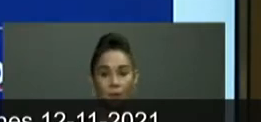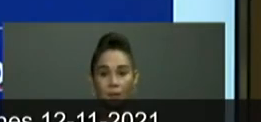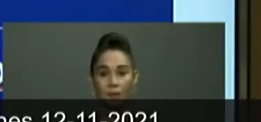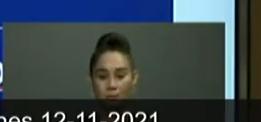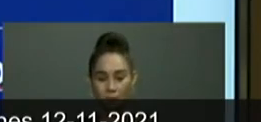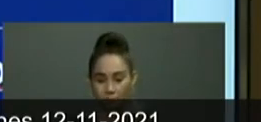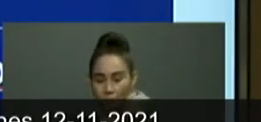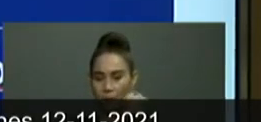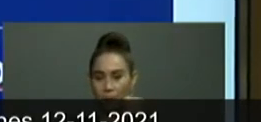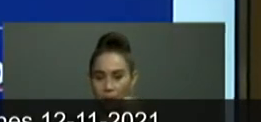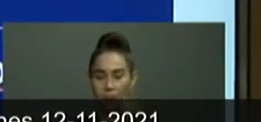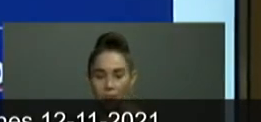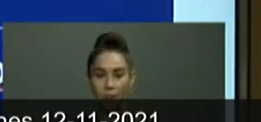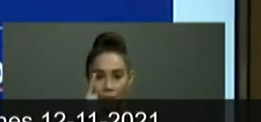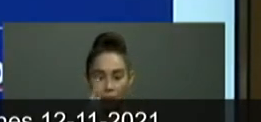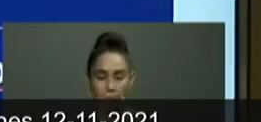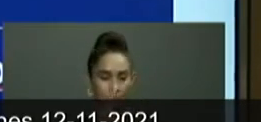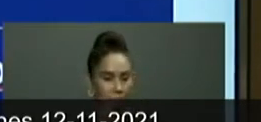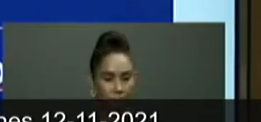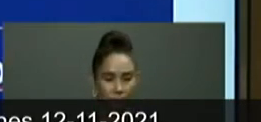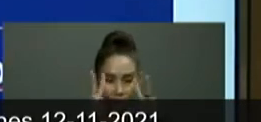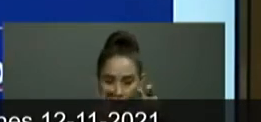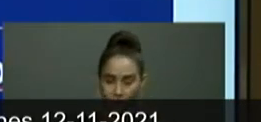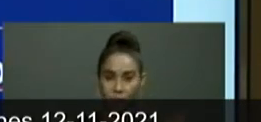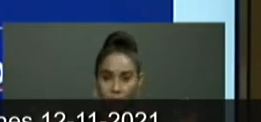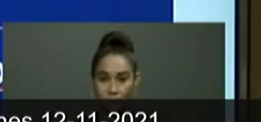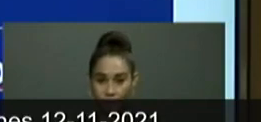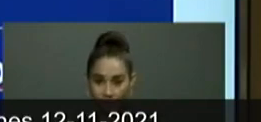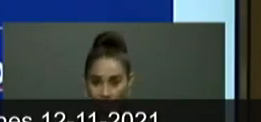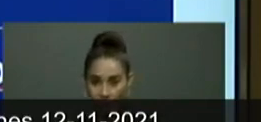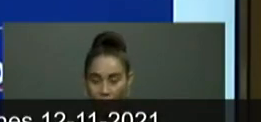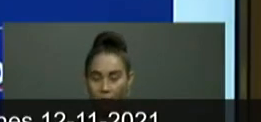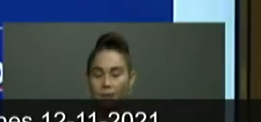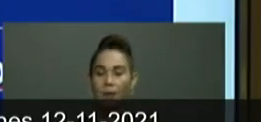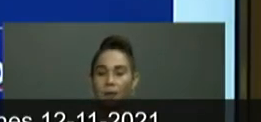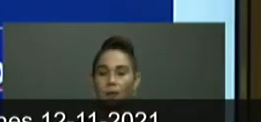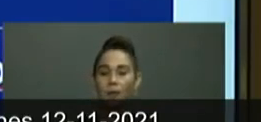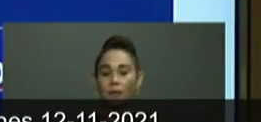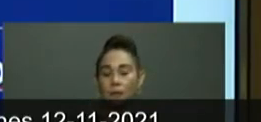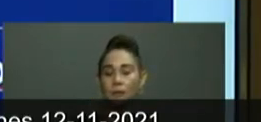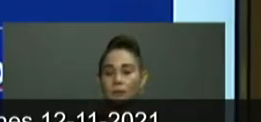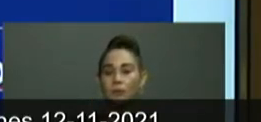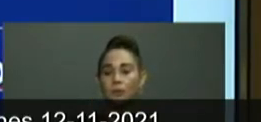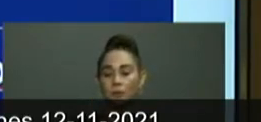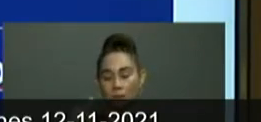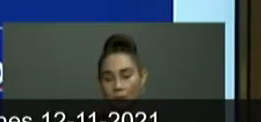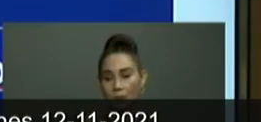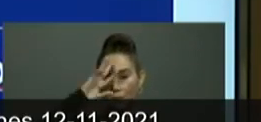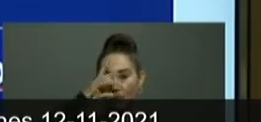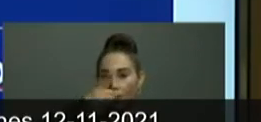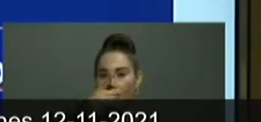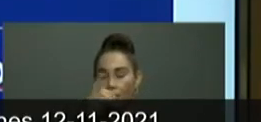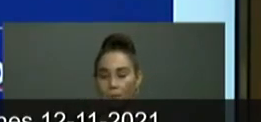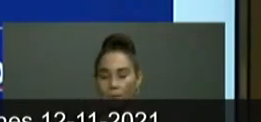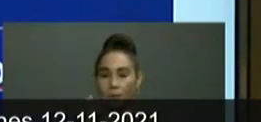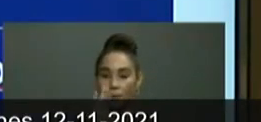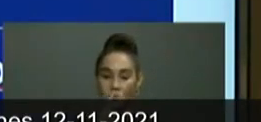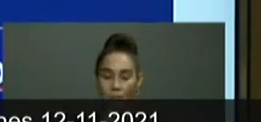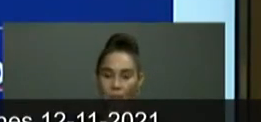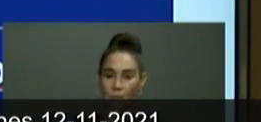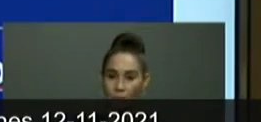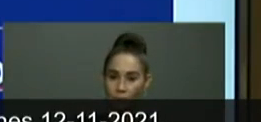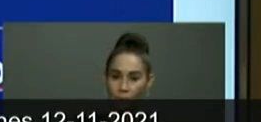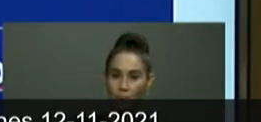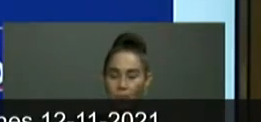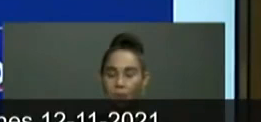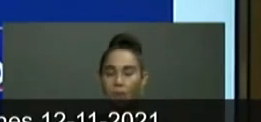prenatal. Incluso el caso de aumento de, si hay aumento de la República Dominicana, lo hemos dicho en otros espacios, que el COVID